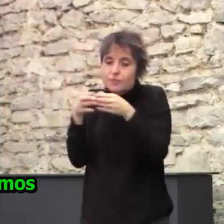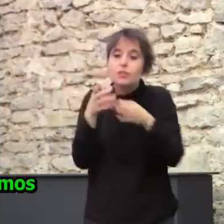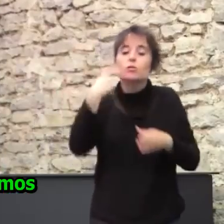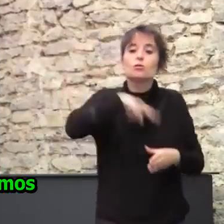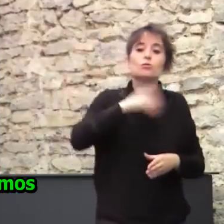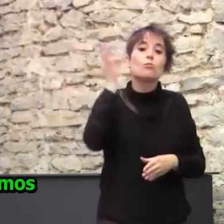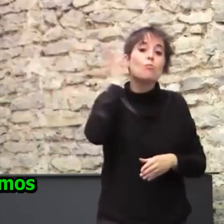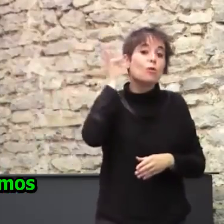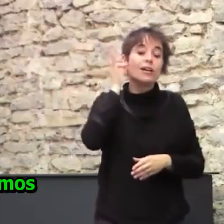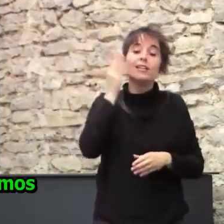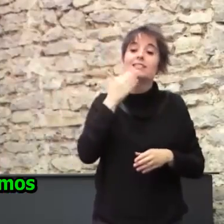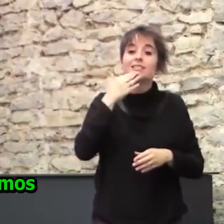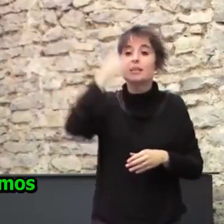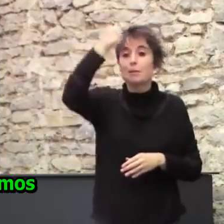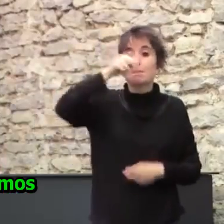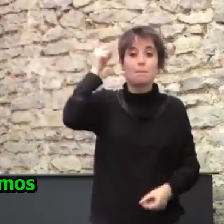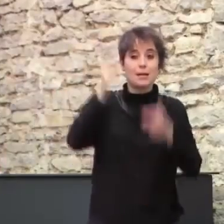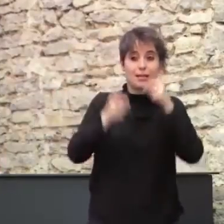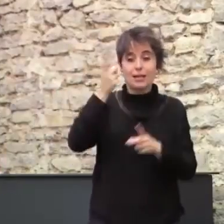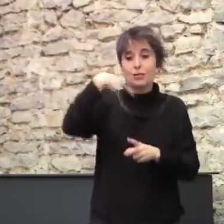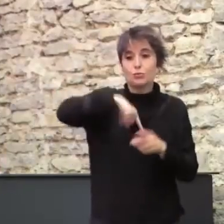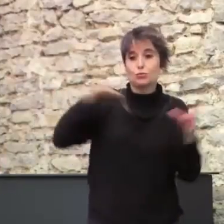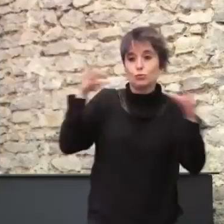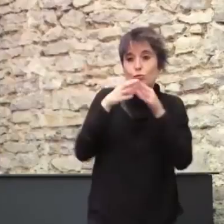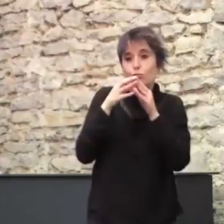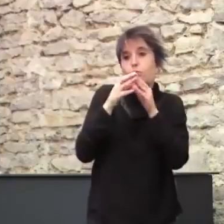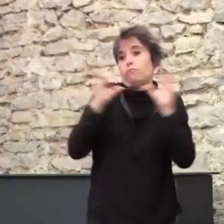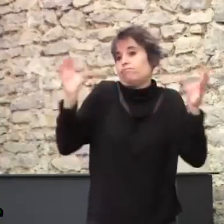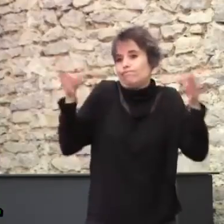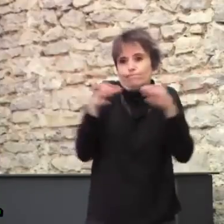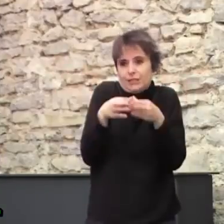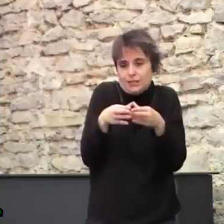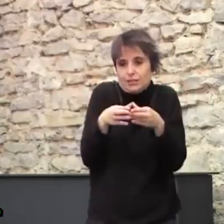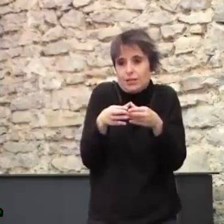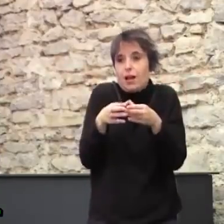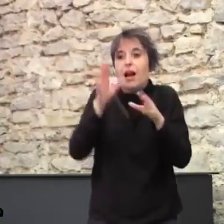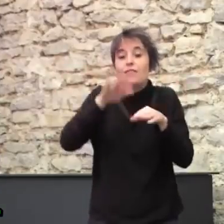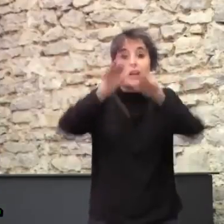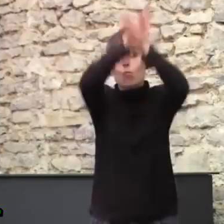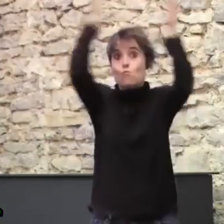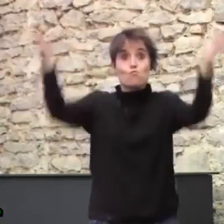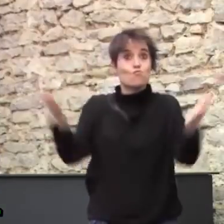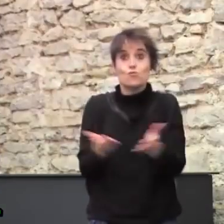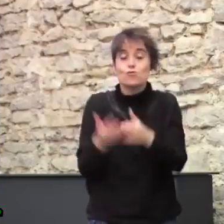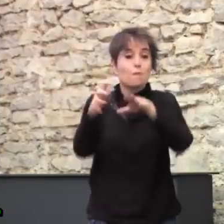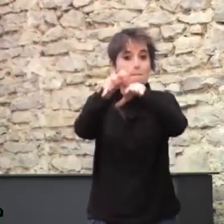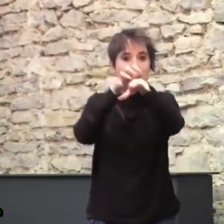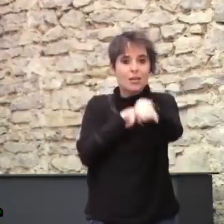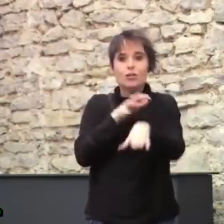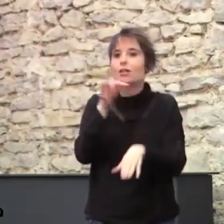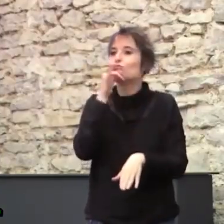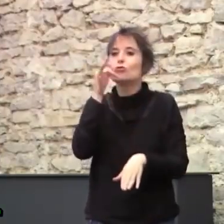nos trabajamos el patriarcado somos minoría. Es decir, la mayoría del planeta pues,